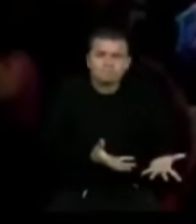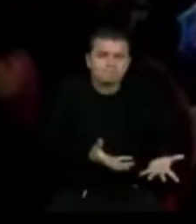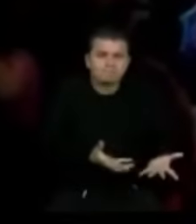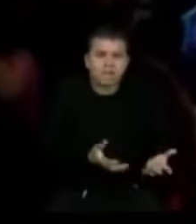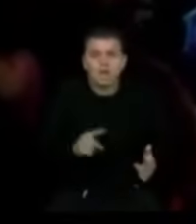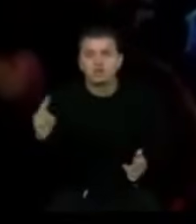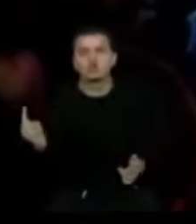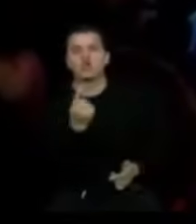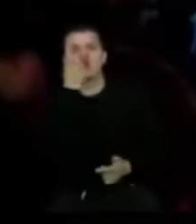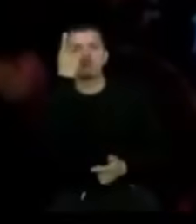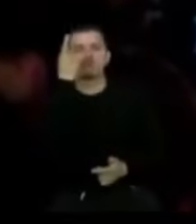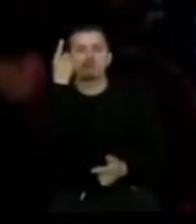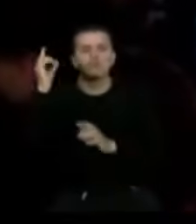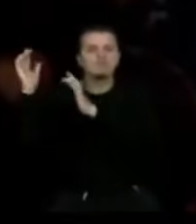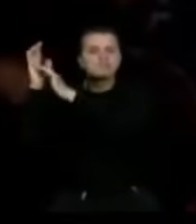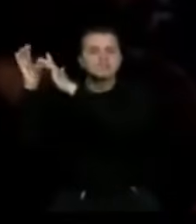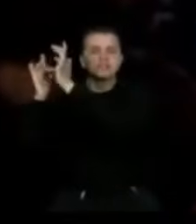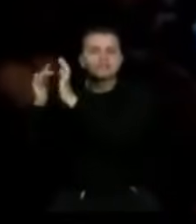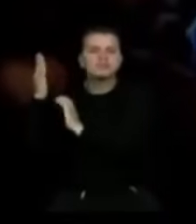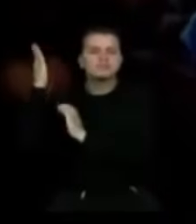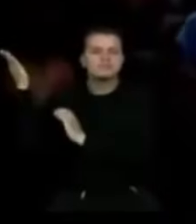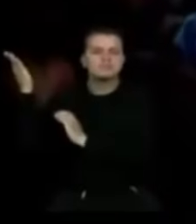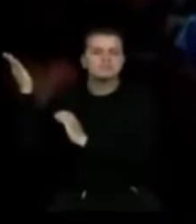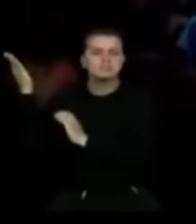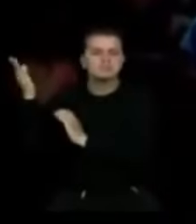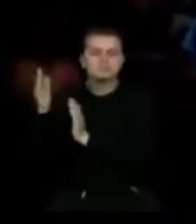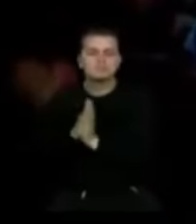El único que hace milagros es Jesús.